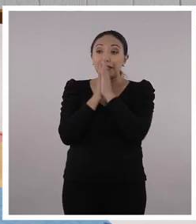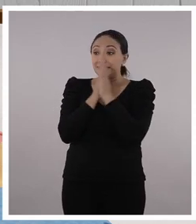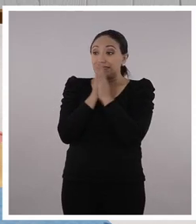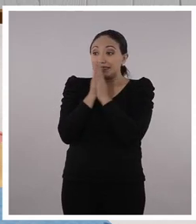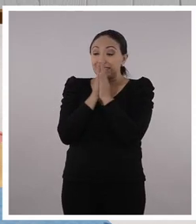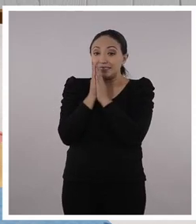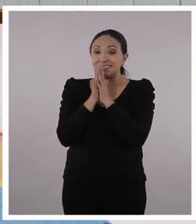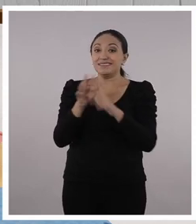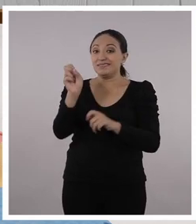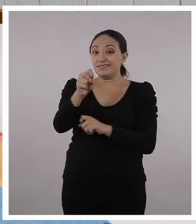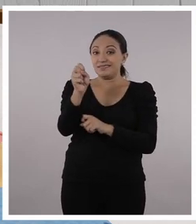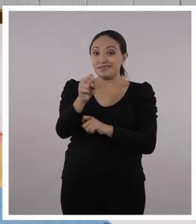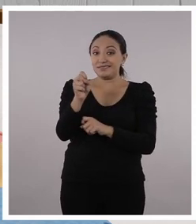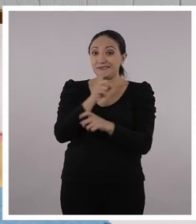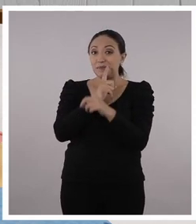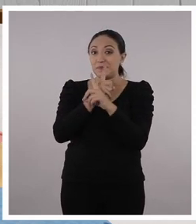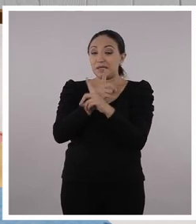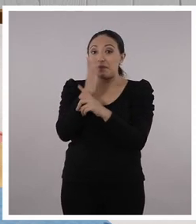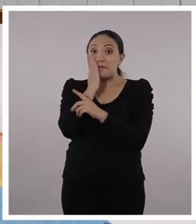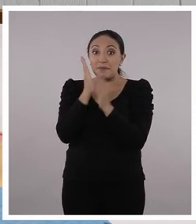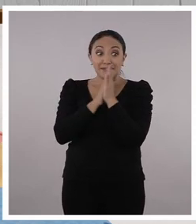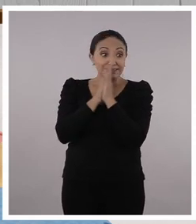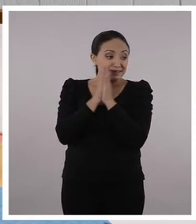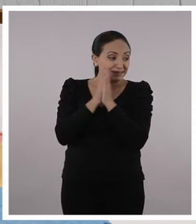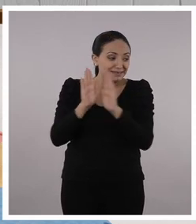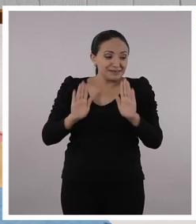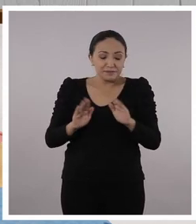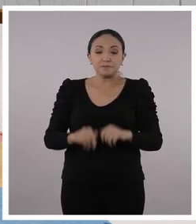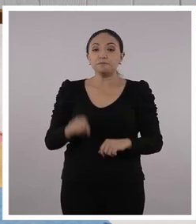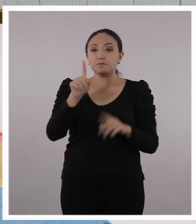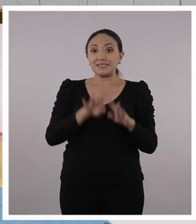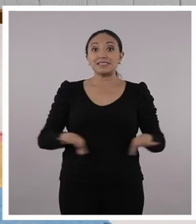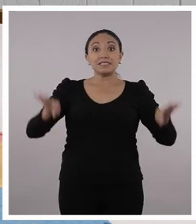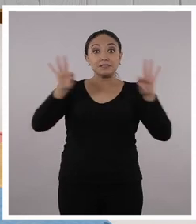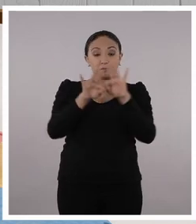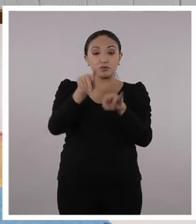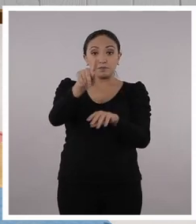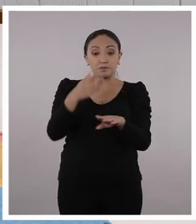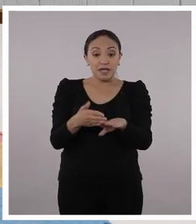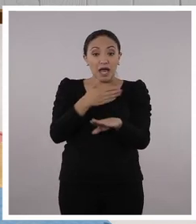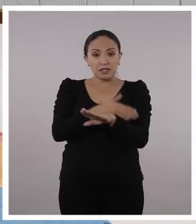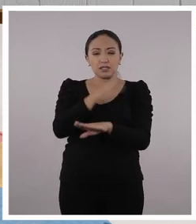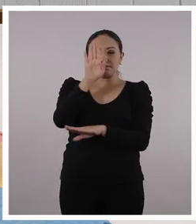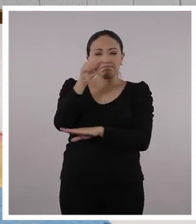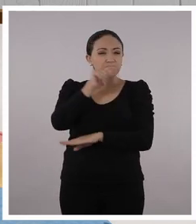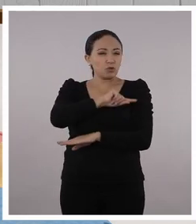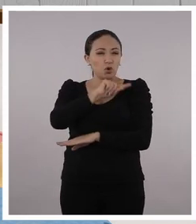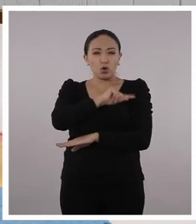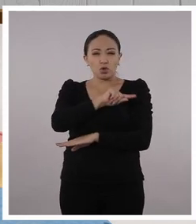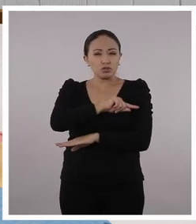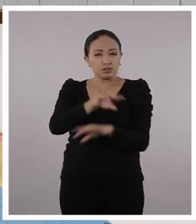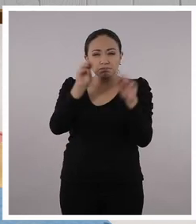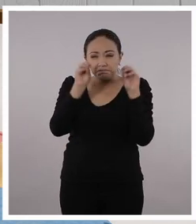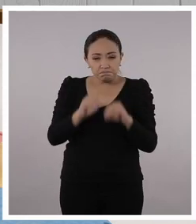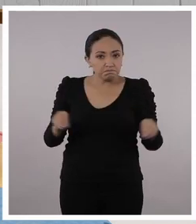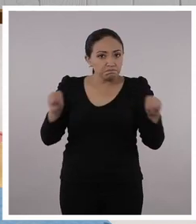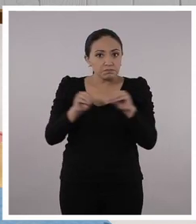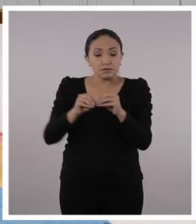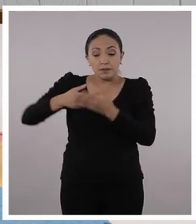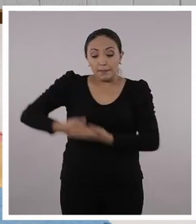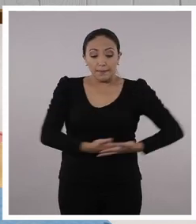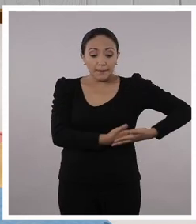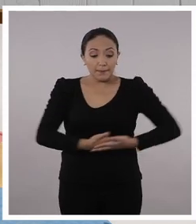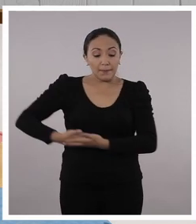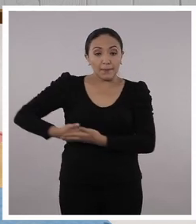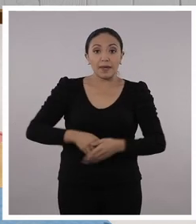¿verdad, Monse? Claro que sí, esos momentos inolvidables para las mamis. Pero es importante, Jessy, que antes de eso estemos súper conscientes de que nuestro bebé ya debería